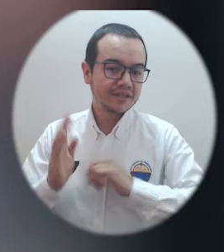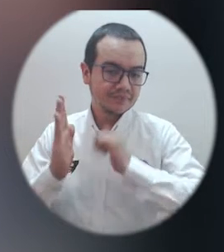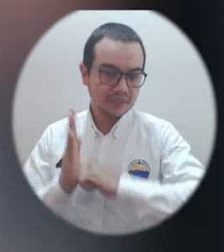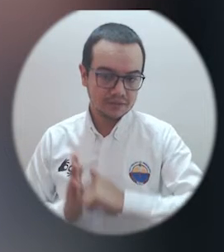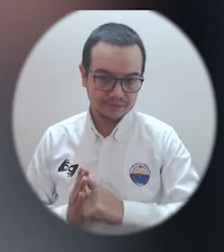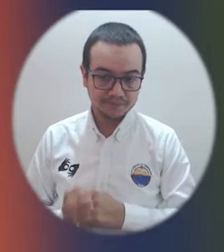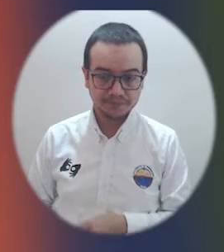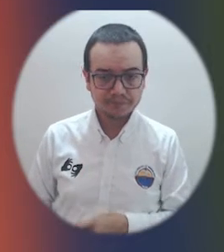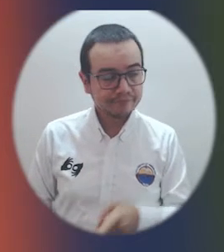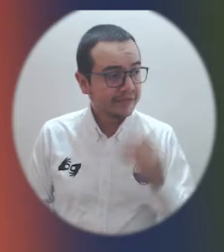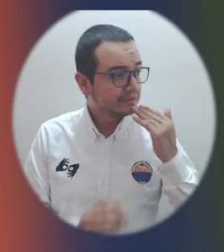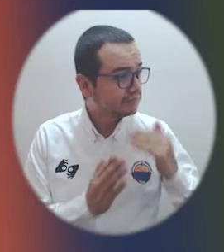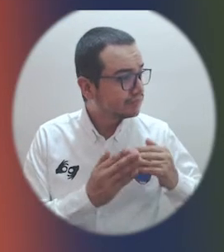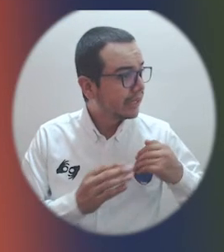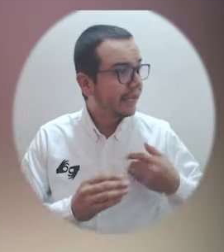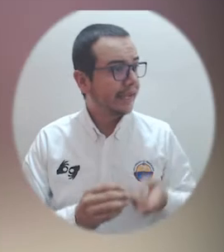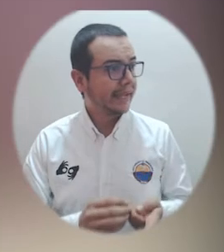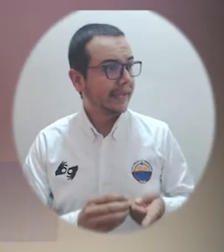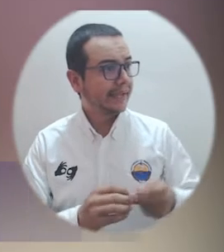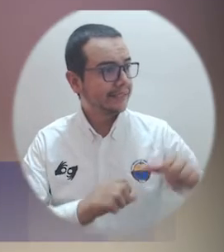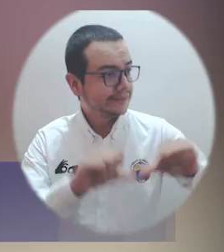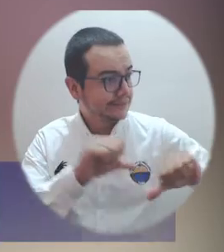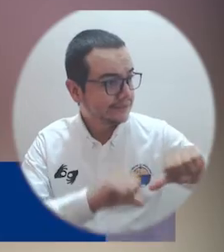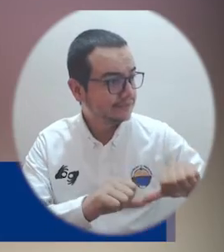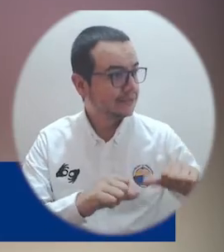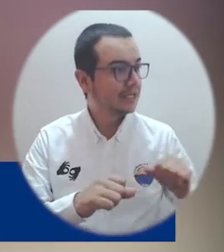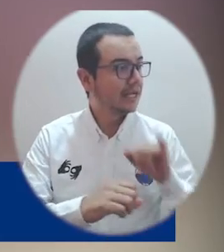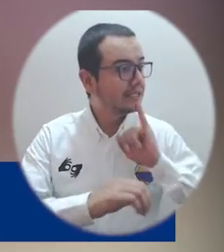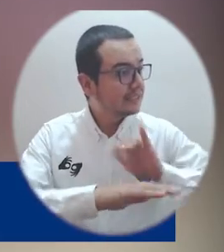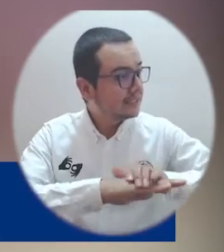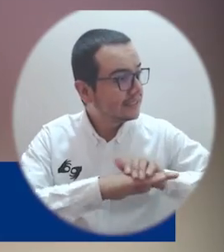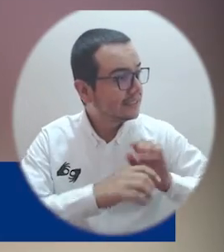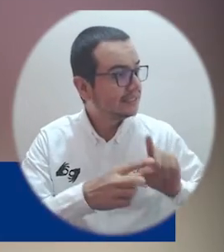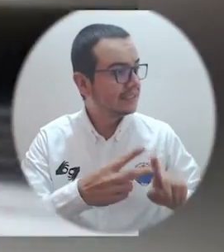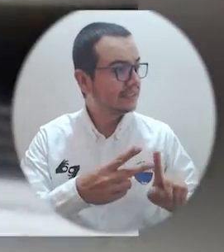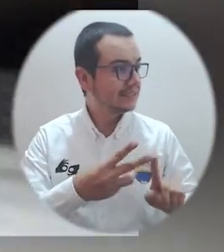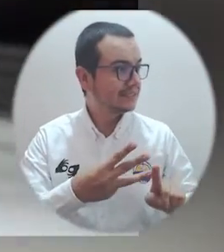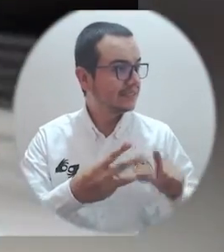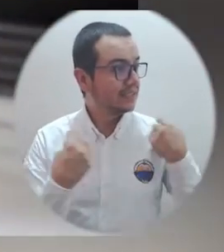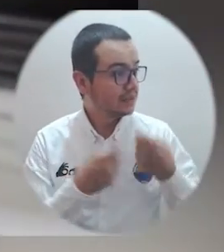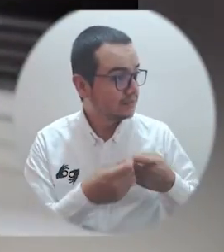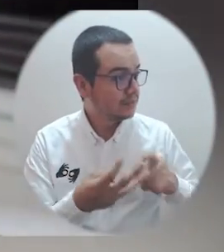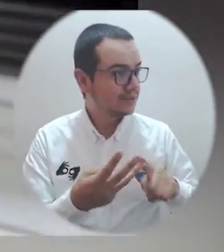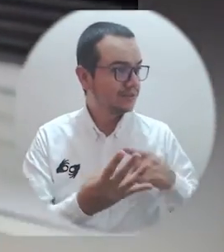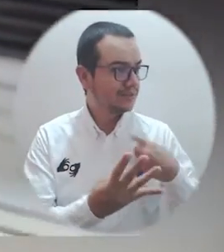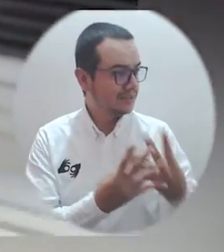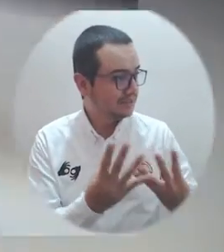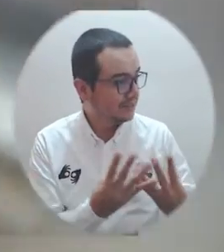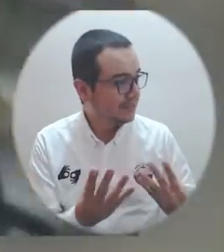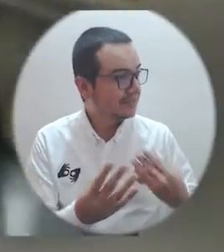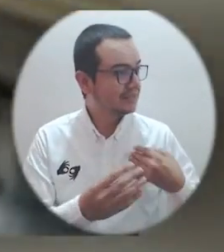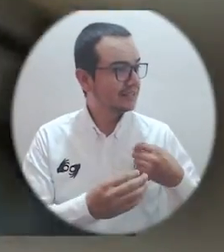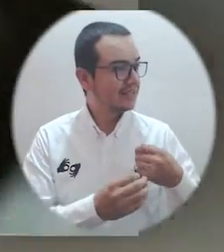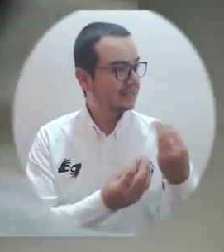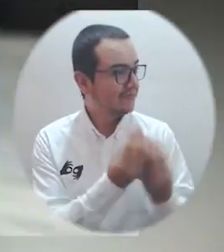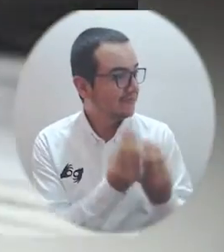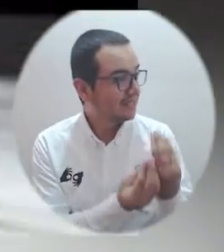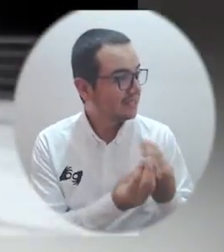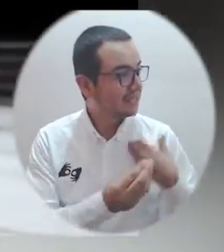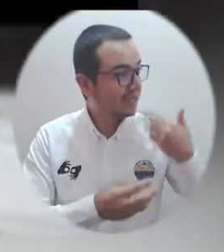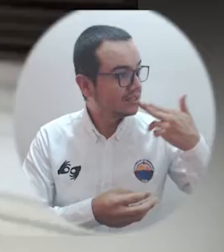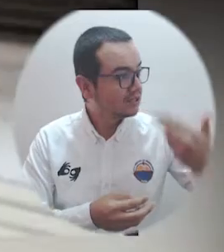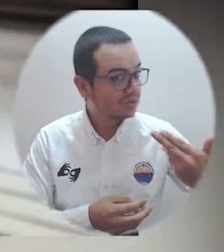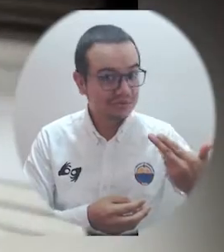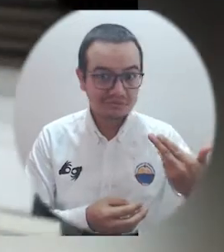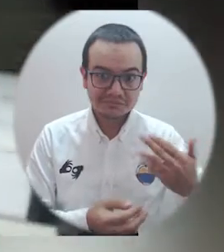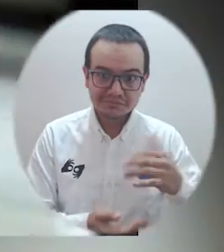de diferentes áreas del conocimiento. En las áreas de química, de inglés, lengua castellana,